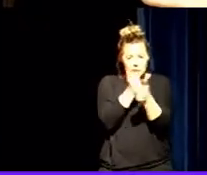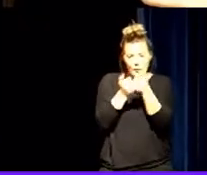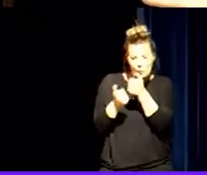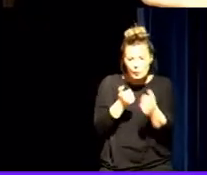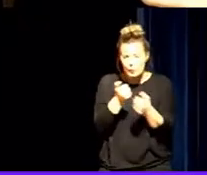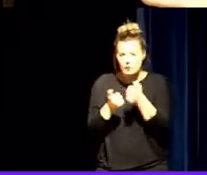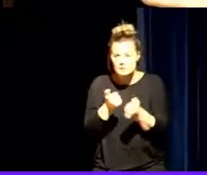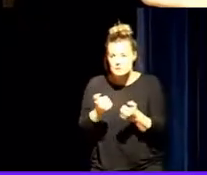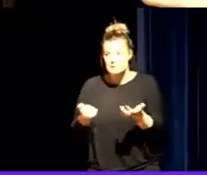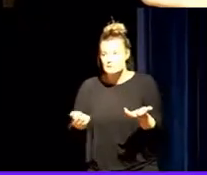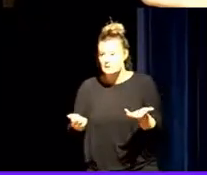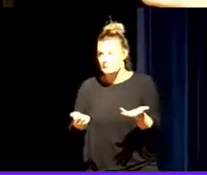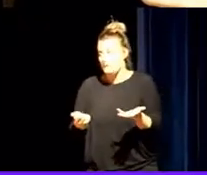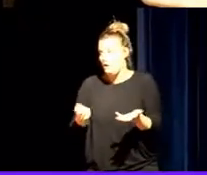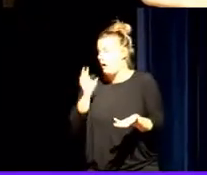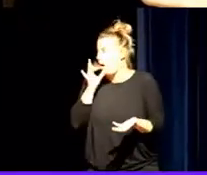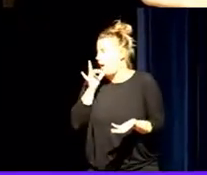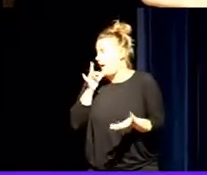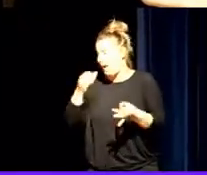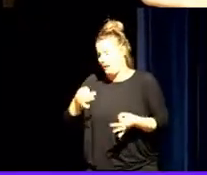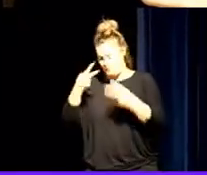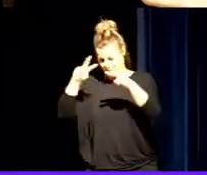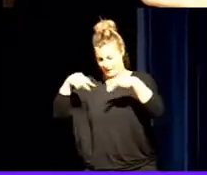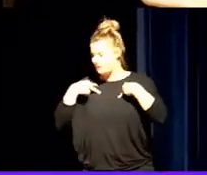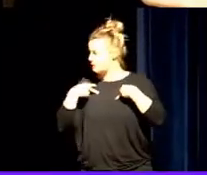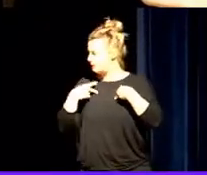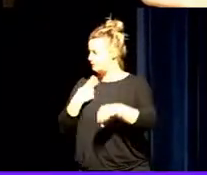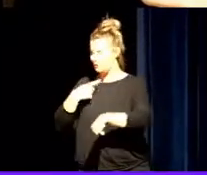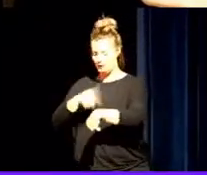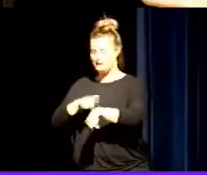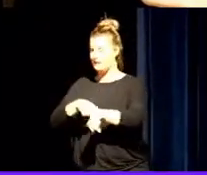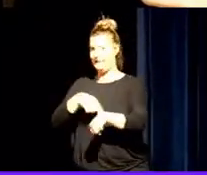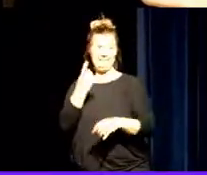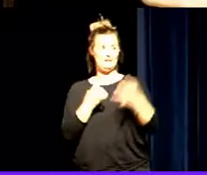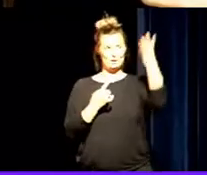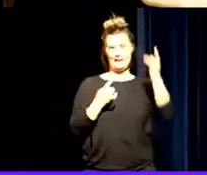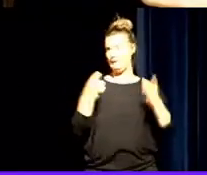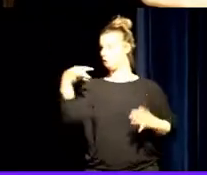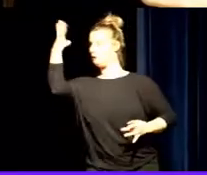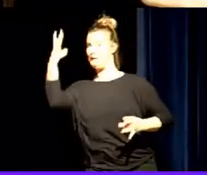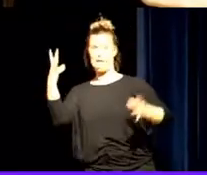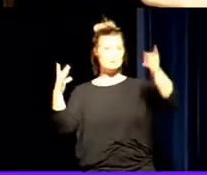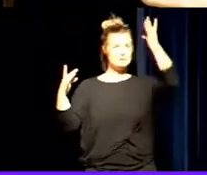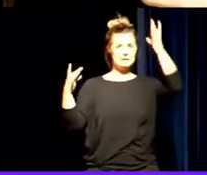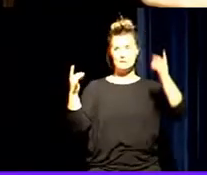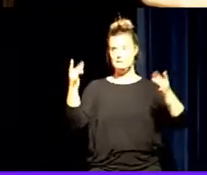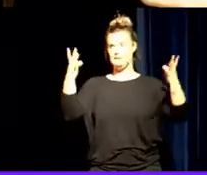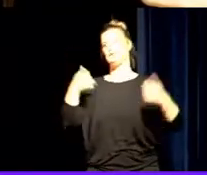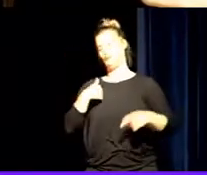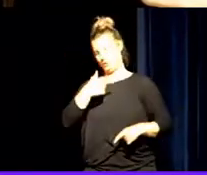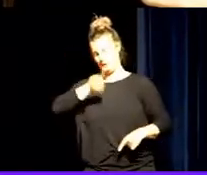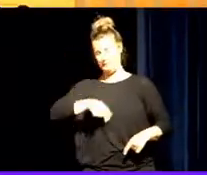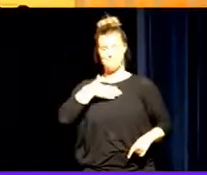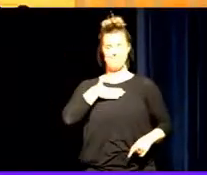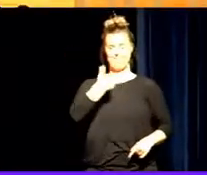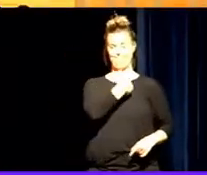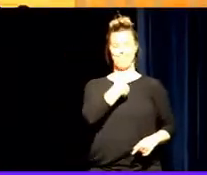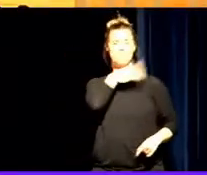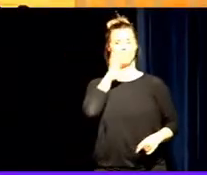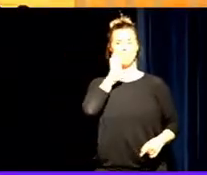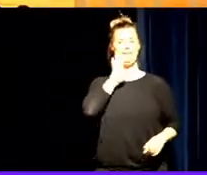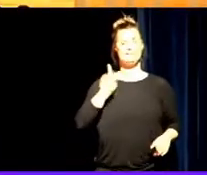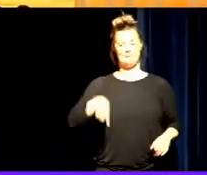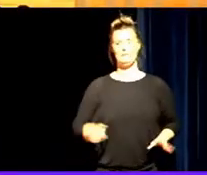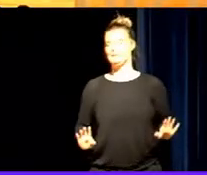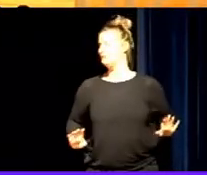videojuegos. Hombre, aquí donde me veis me ha dado tiempo entre tontería y tontería, o como la gran tontería ser madre, ¿no?